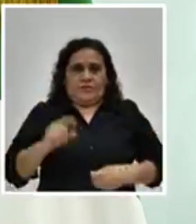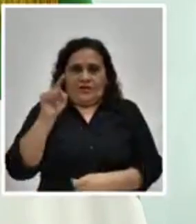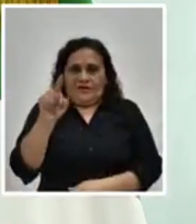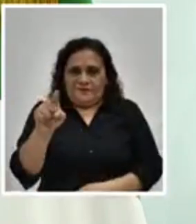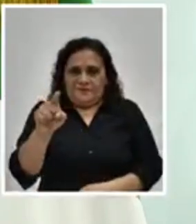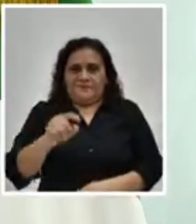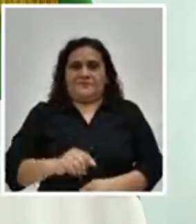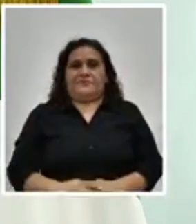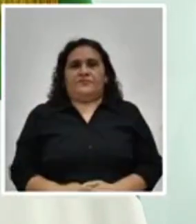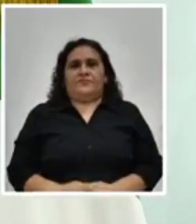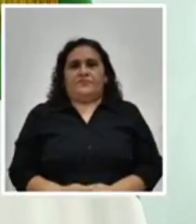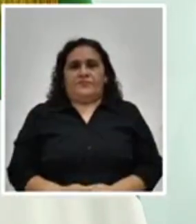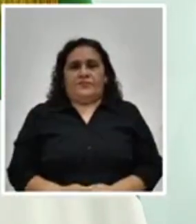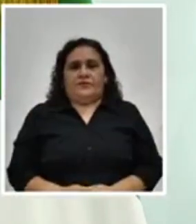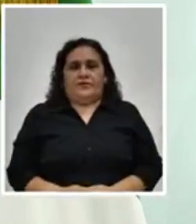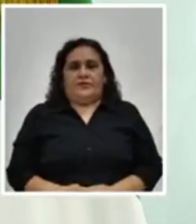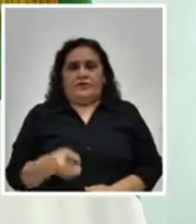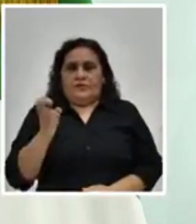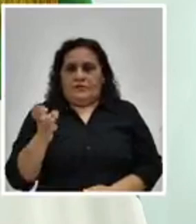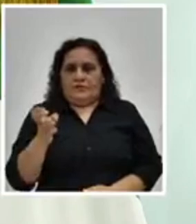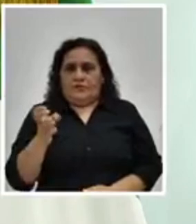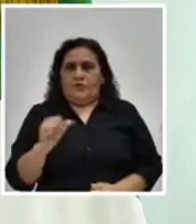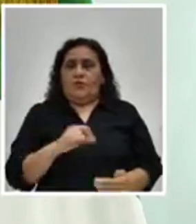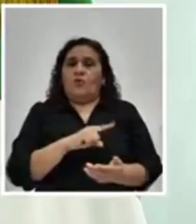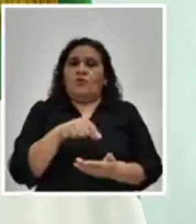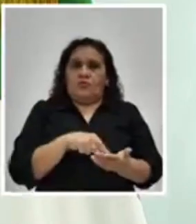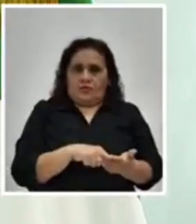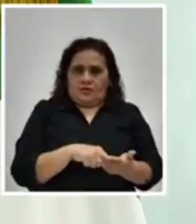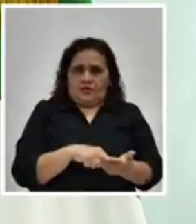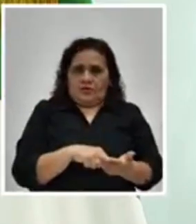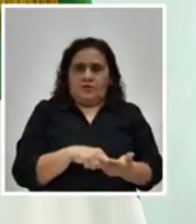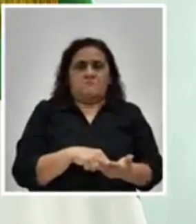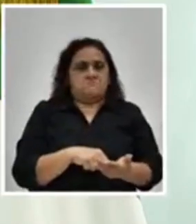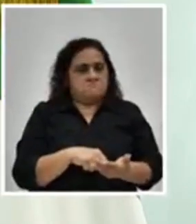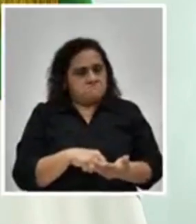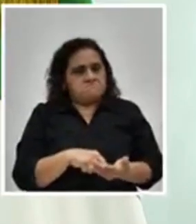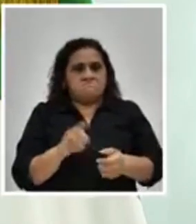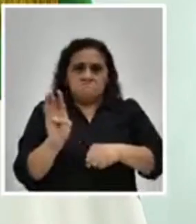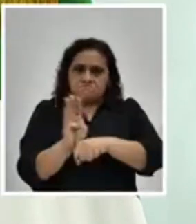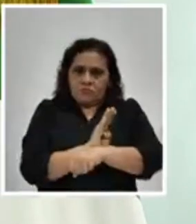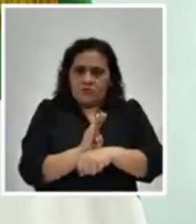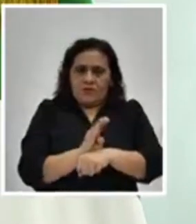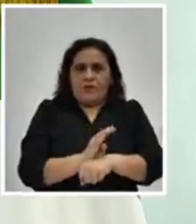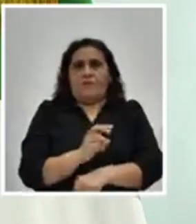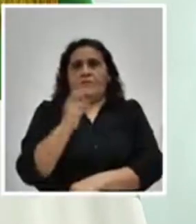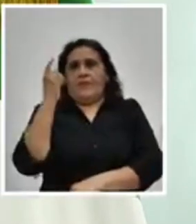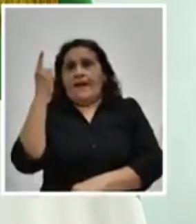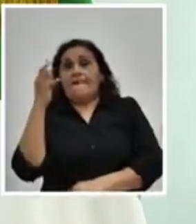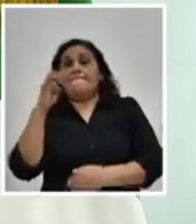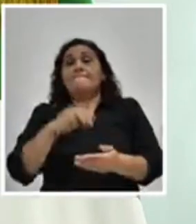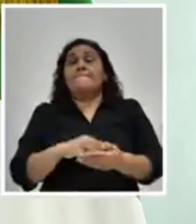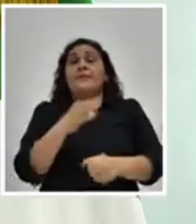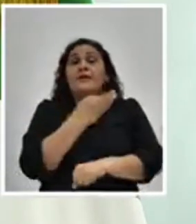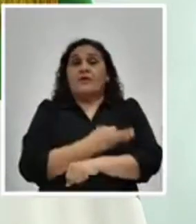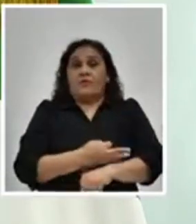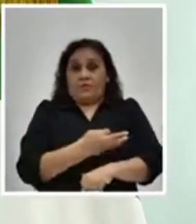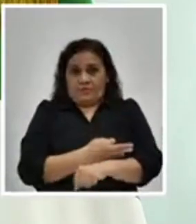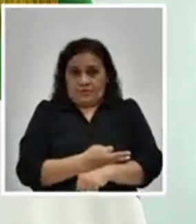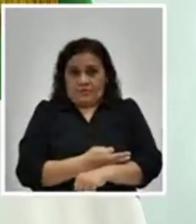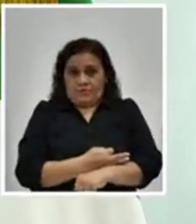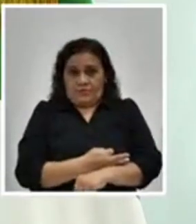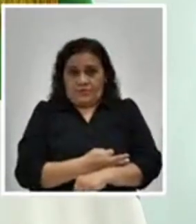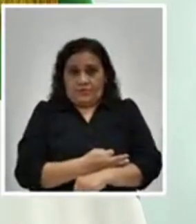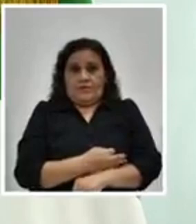que en estos espacios logramos tener el beneficio directo para 1.000 familias, incluidos todos